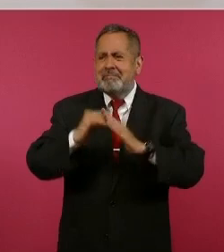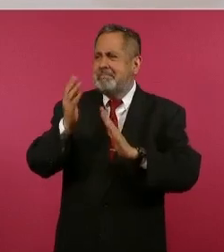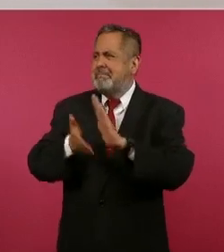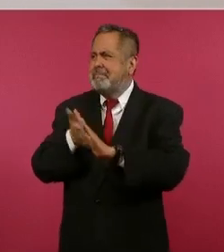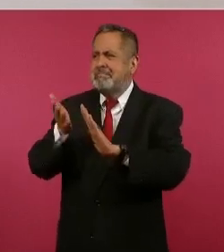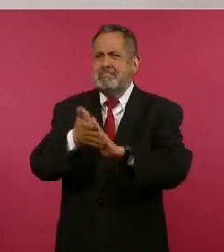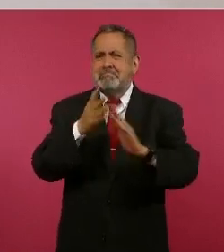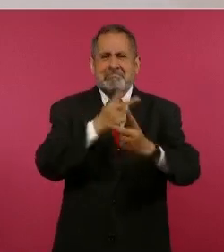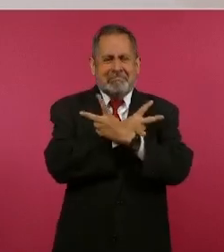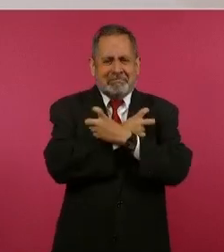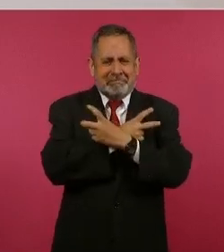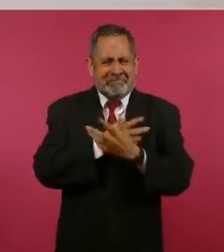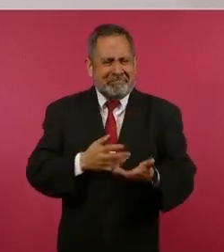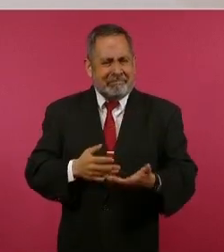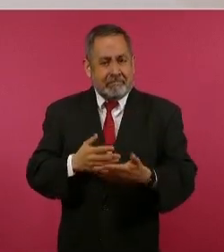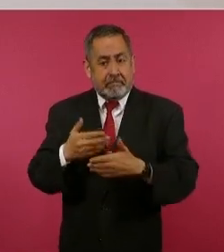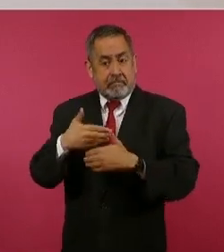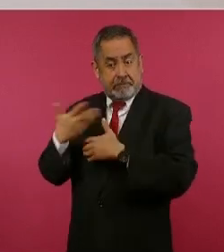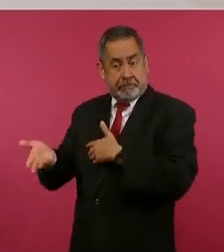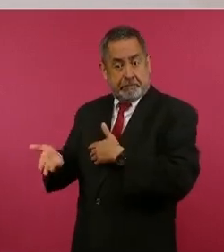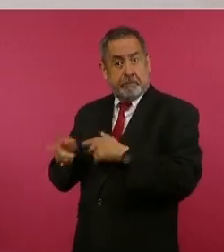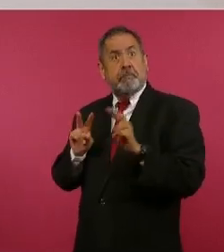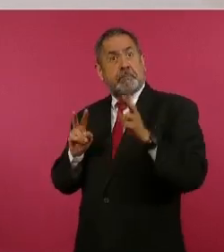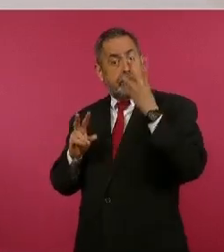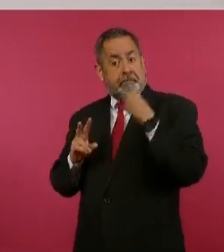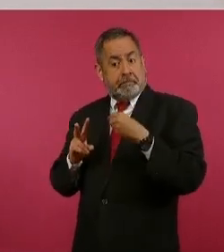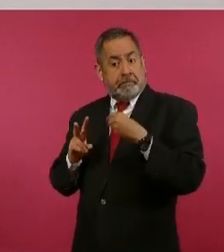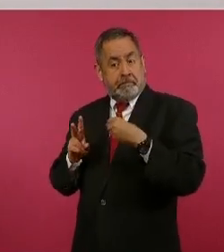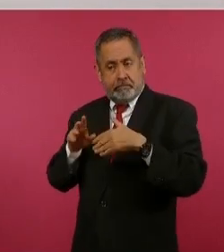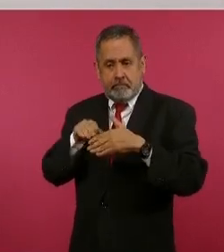Pero así de ese